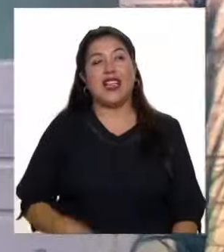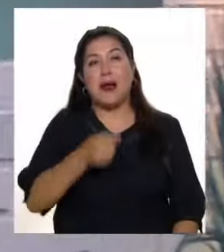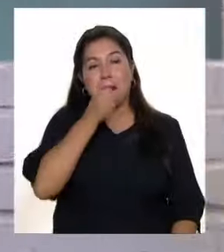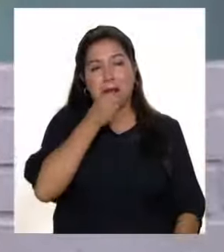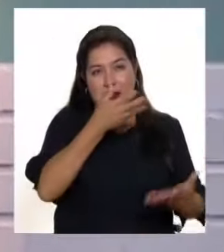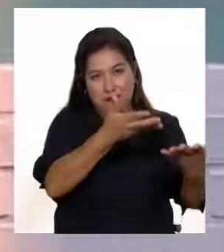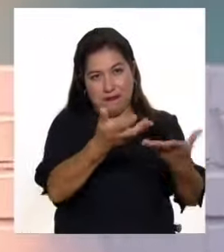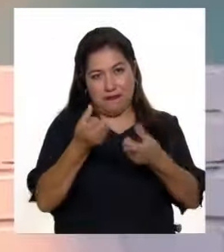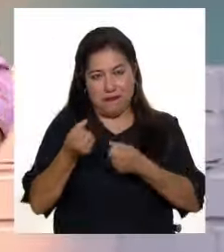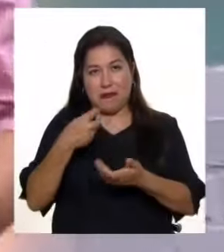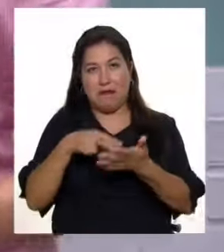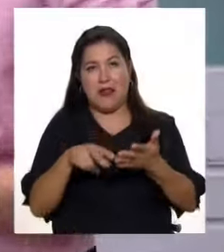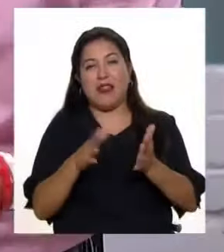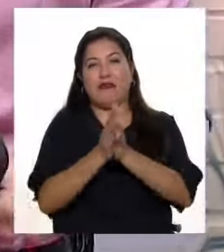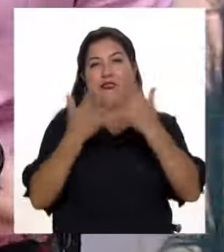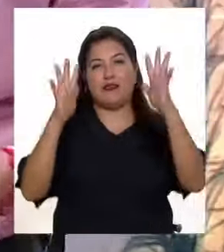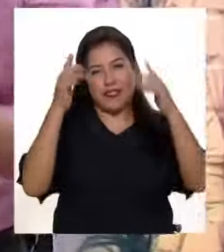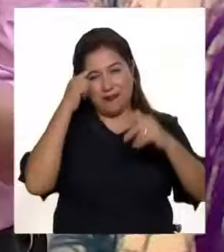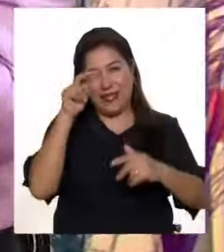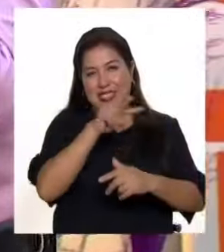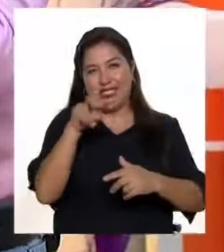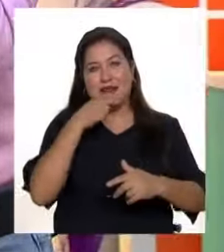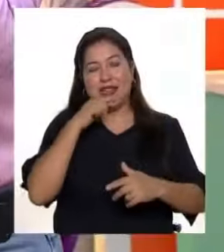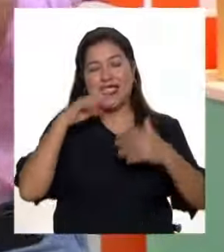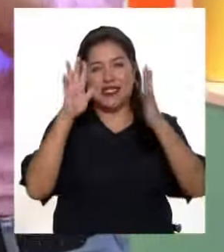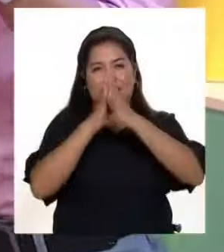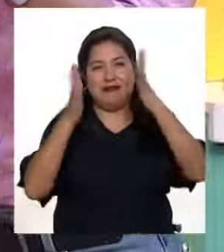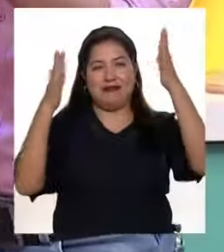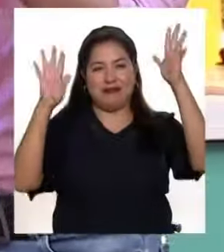puedan bailar? Perfecto, fuerte las palmas para ellas, por favor.